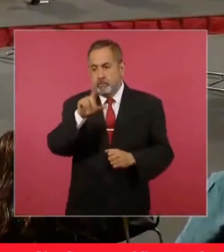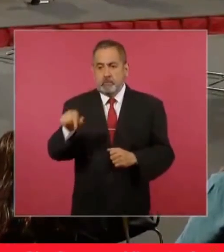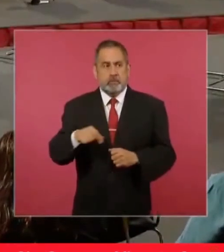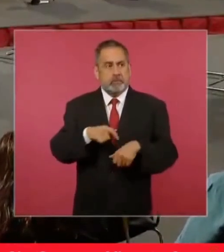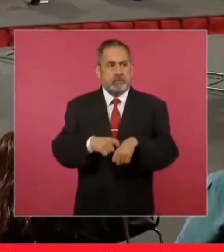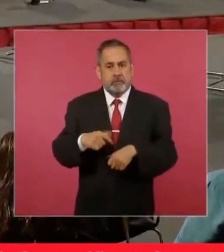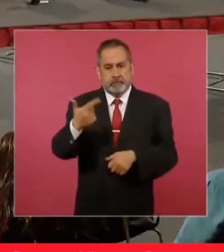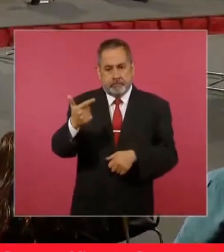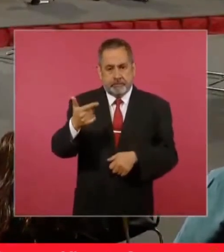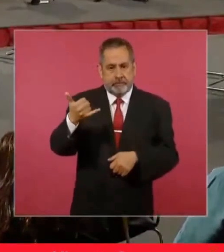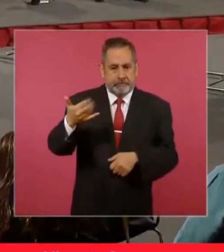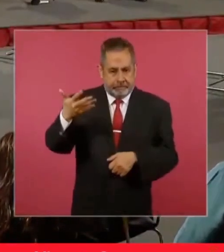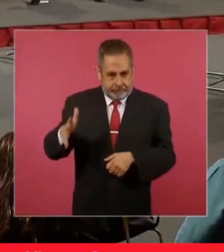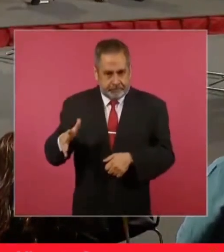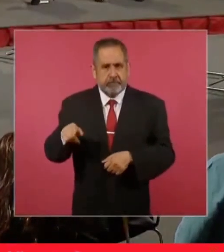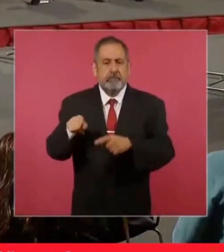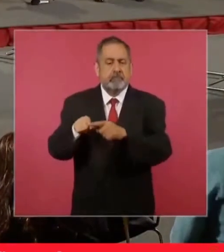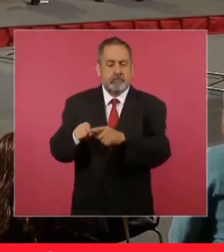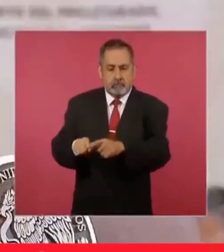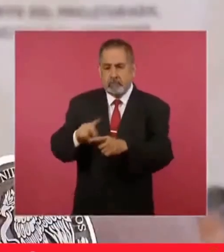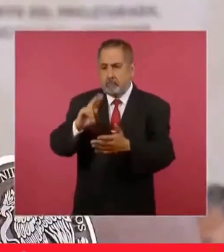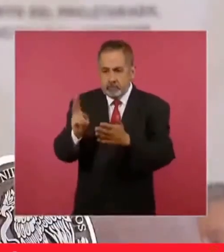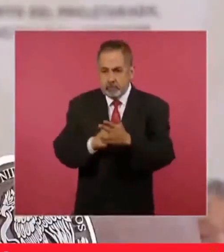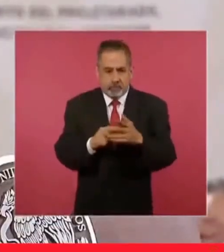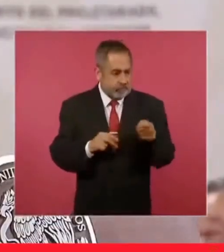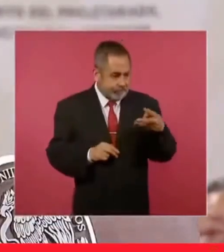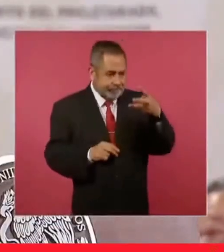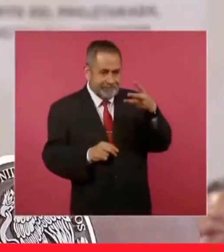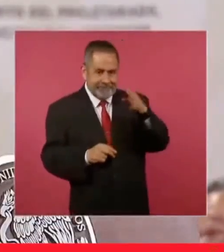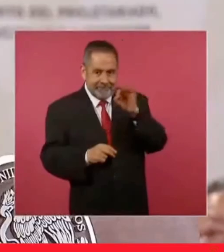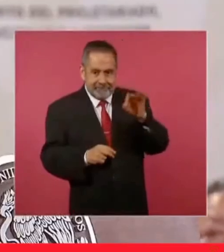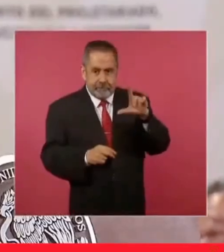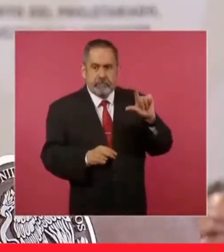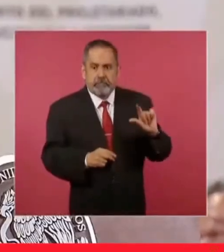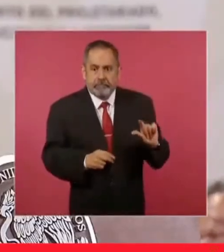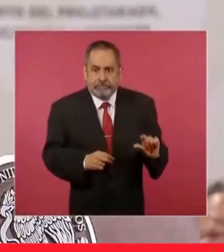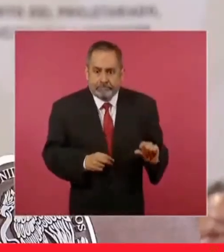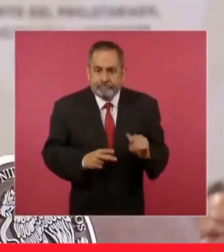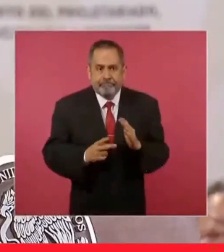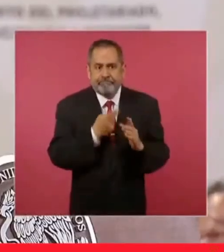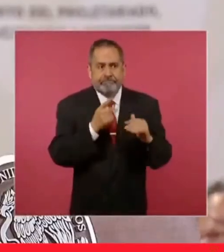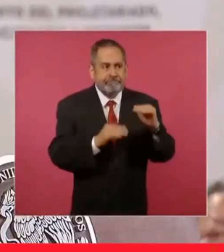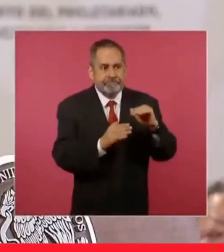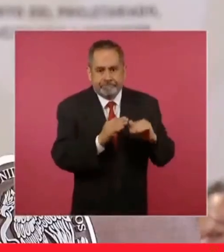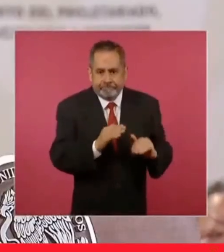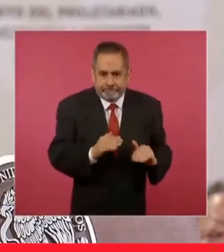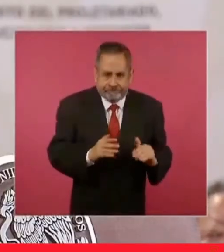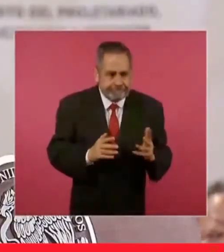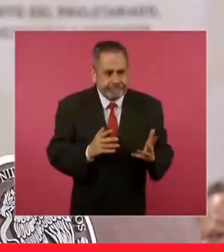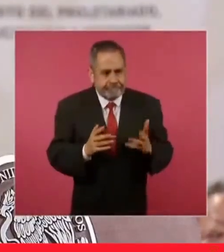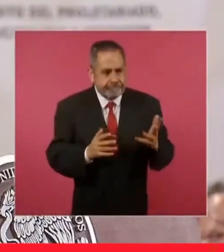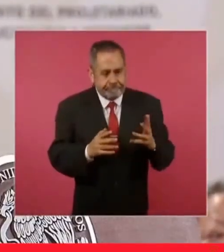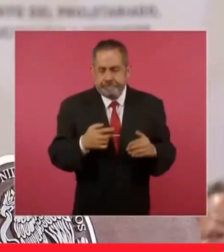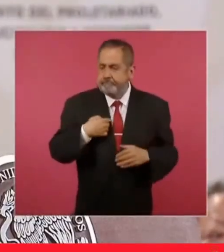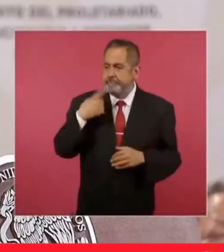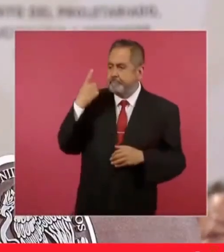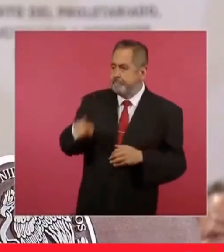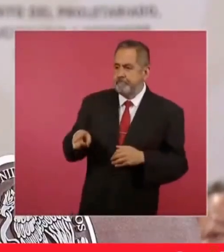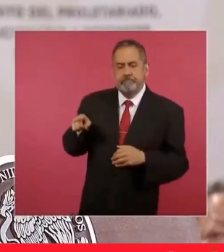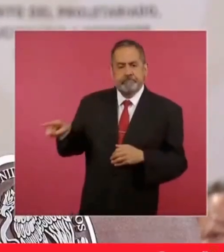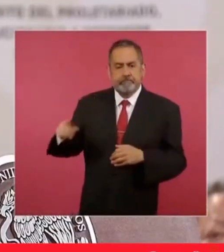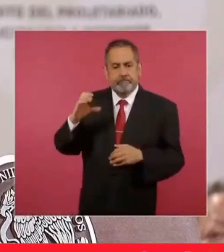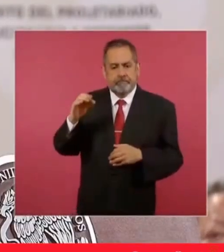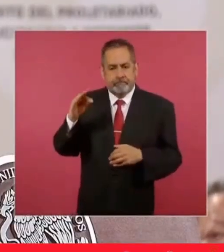19:10 volvimos a tener el problema de estar abajo del 3% en ese momento y ordenamos un